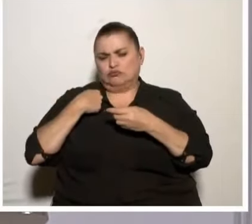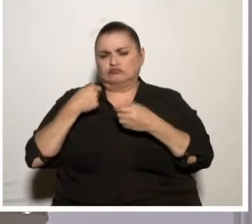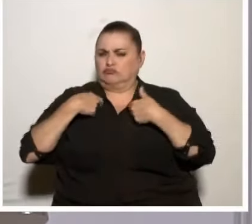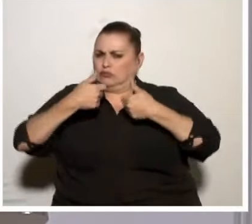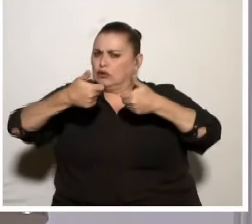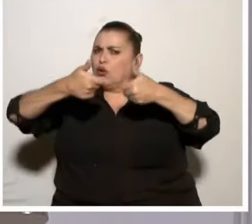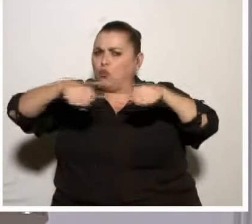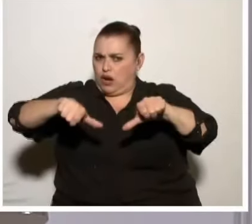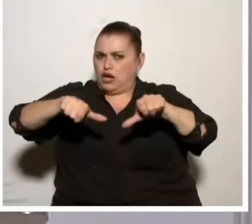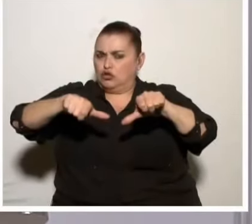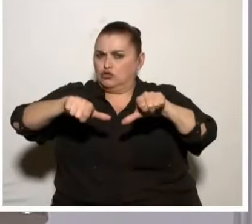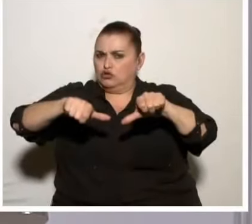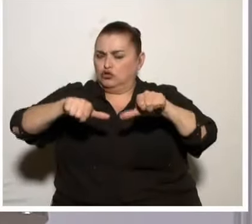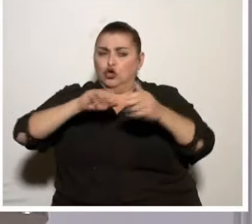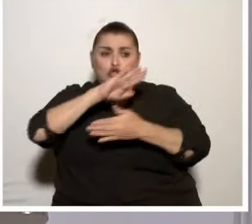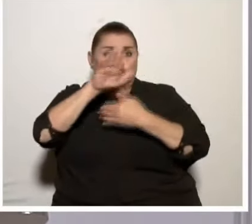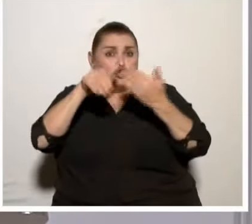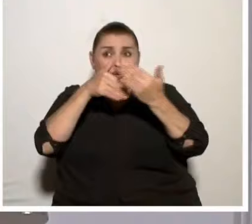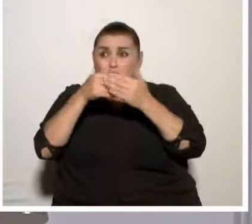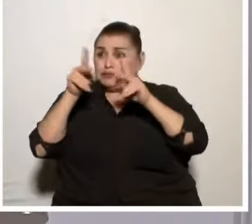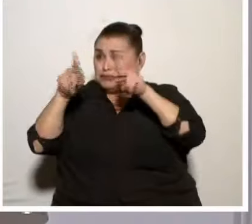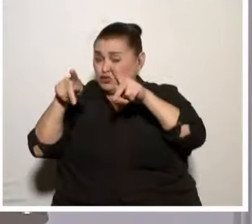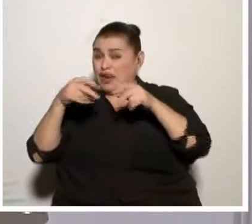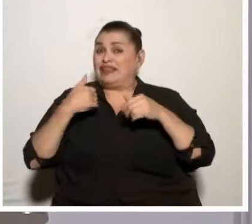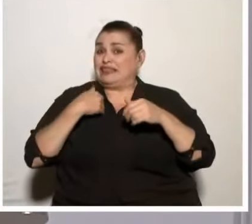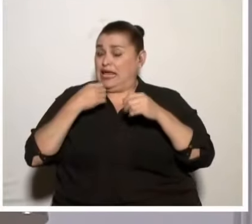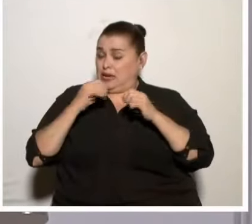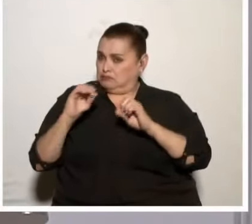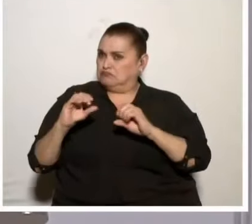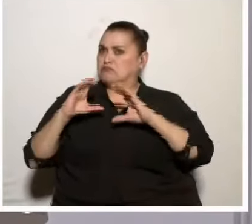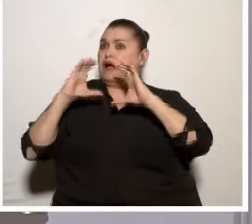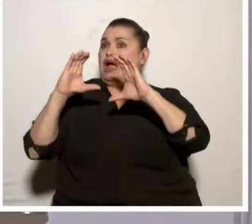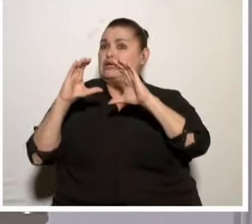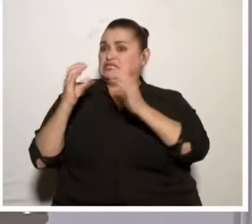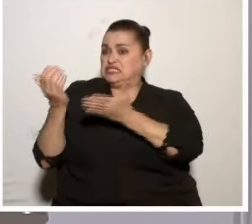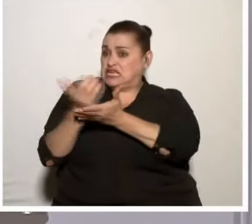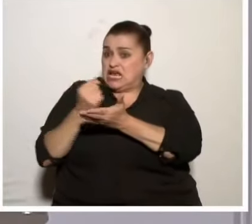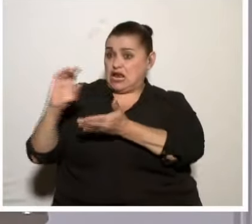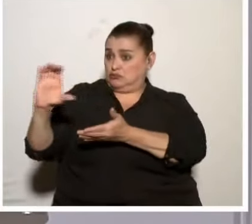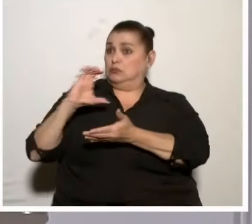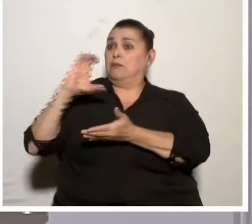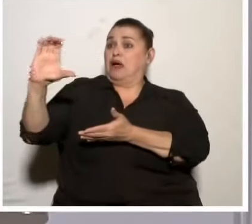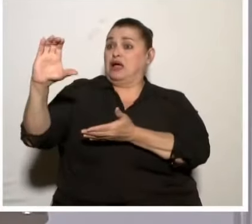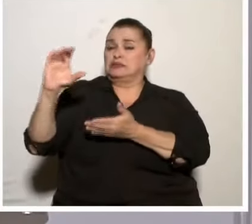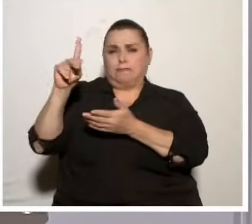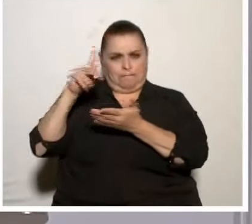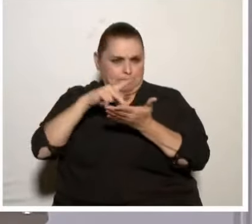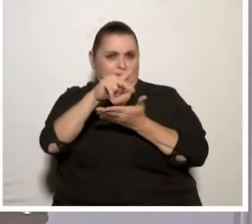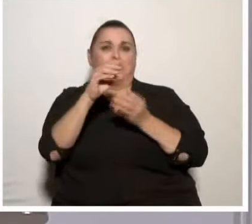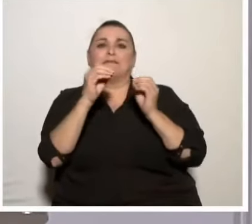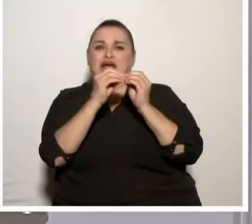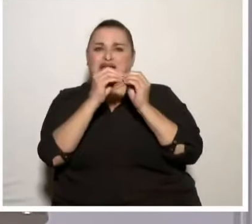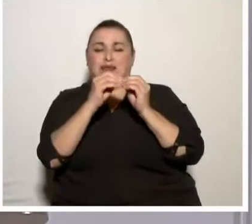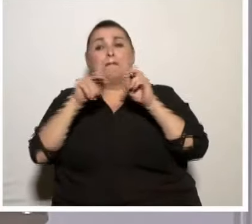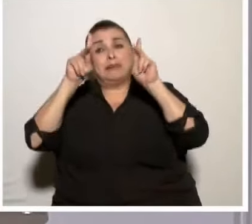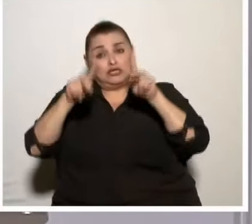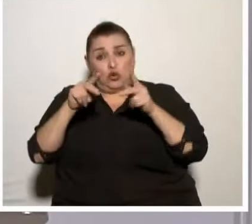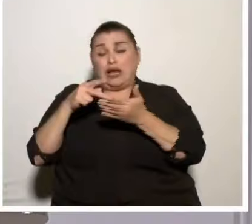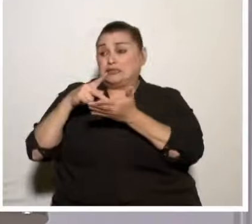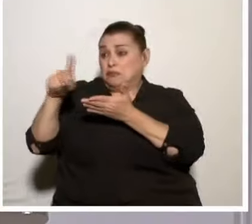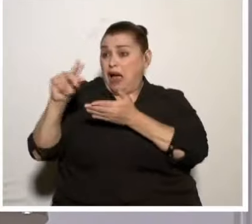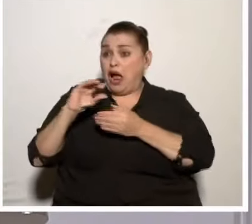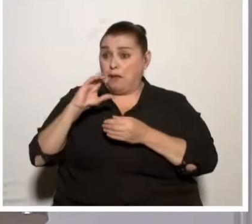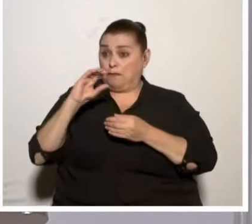de acuerdo en que aquellos que tienen más, que tienen más ingresos paguen más y que los que menos ingresos paguen